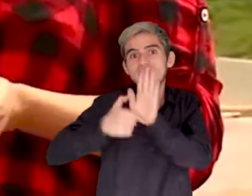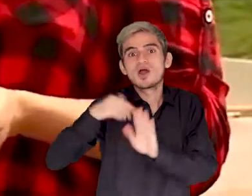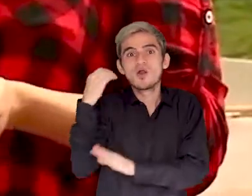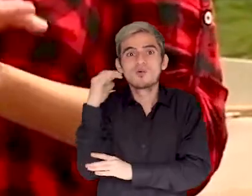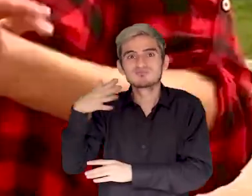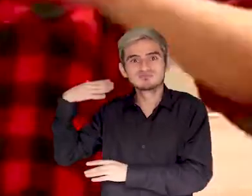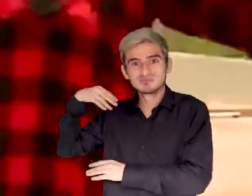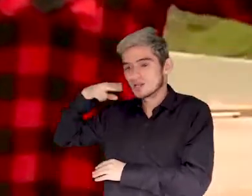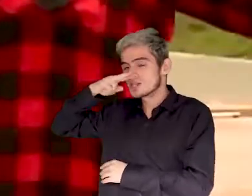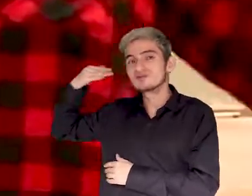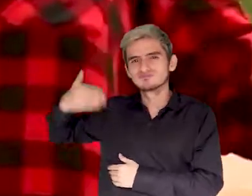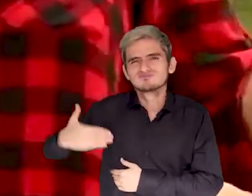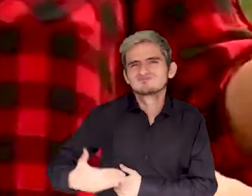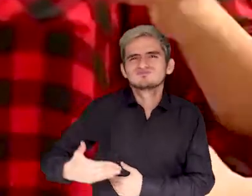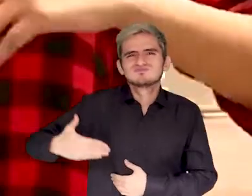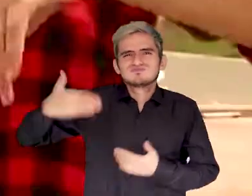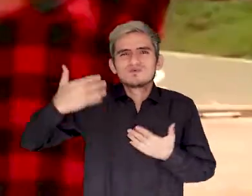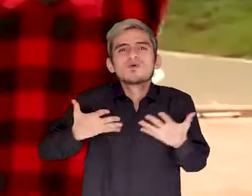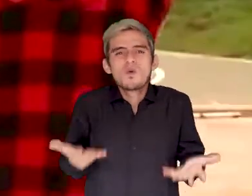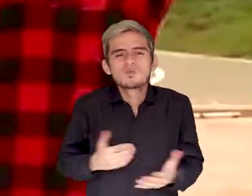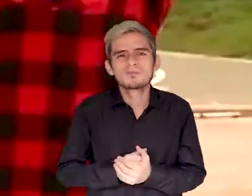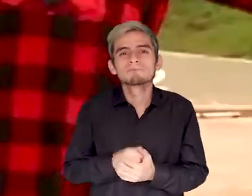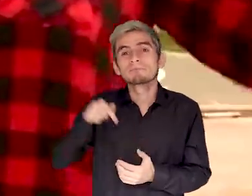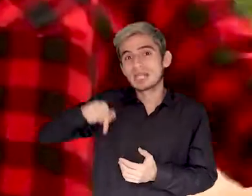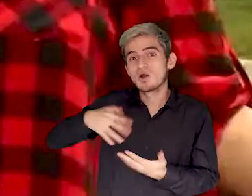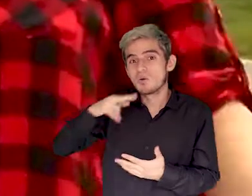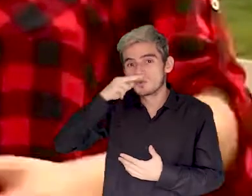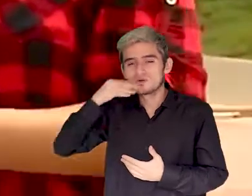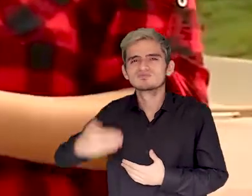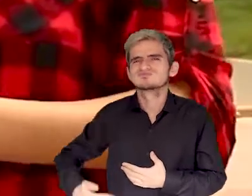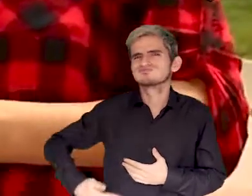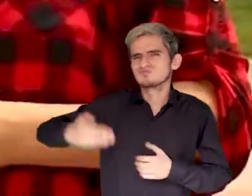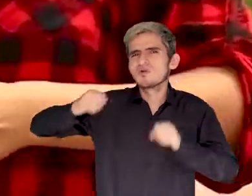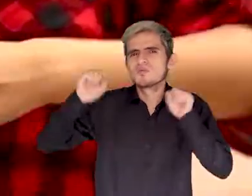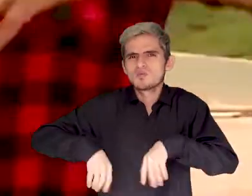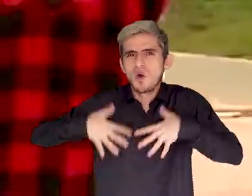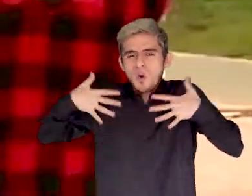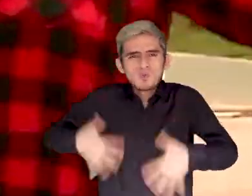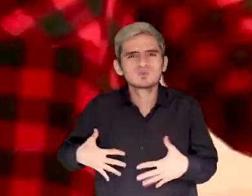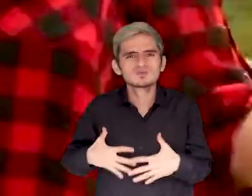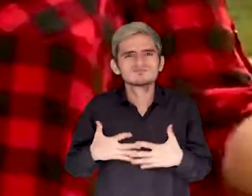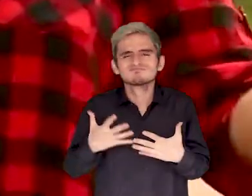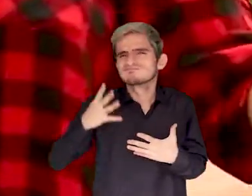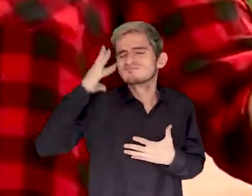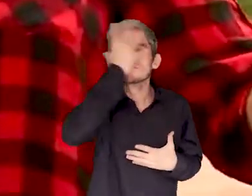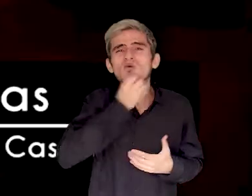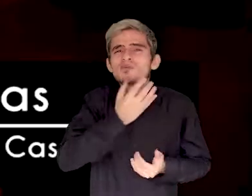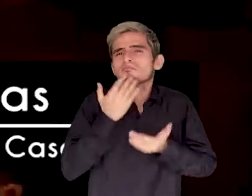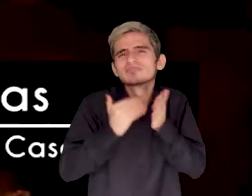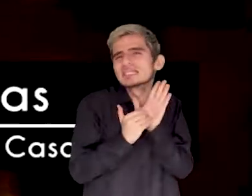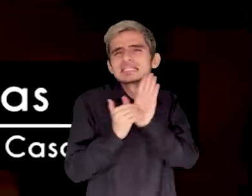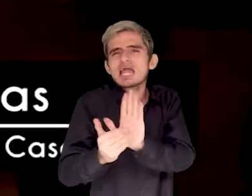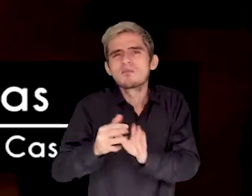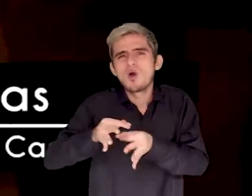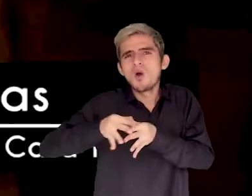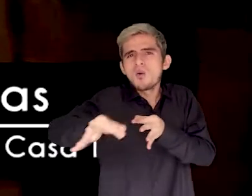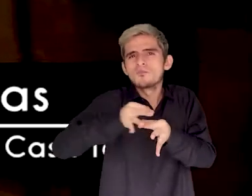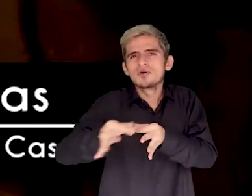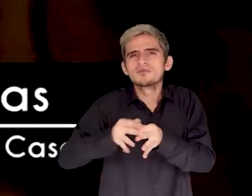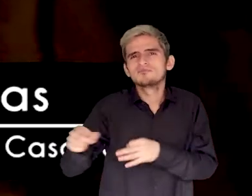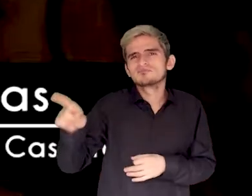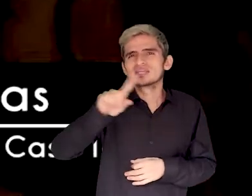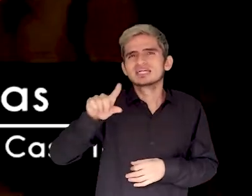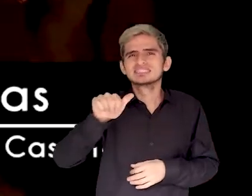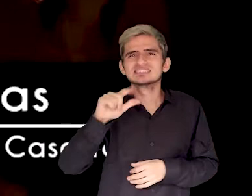Una infancia que pudo crecer maravillosamente entre esas bondades que tenía, por ejemplo, el pueblo del Salado, para que